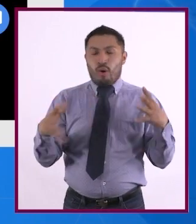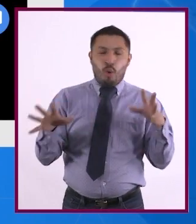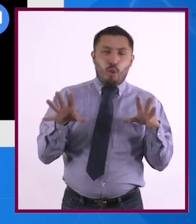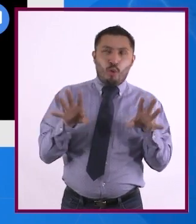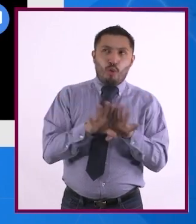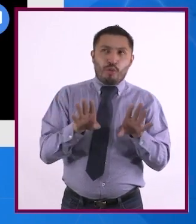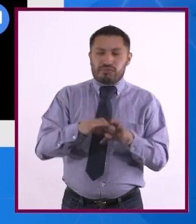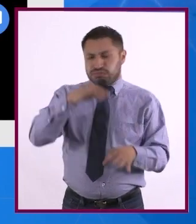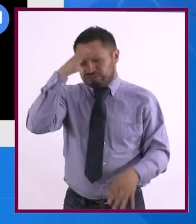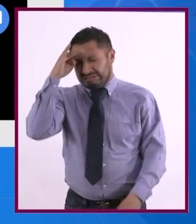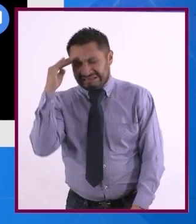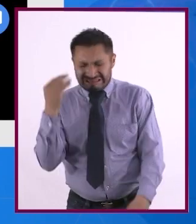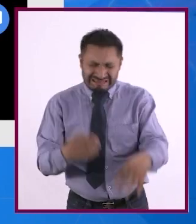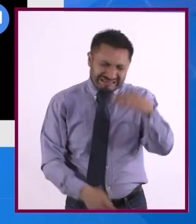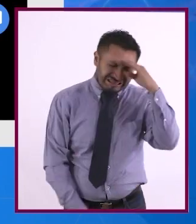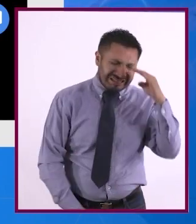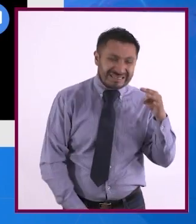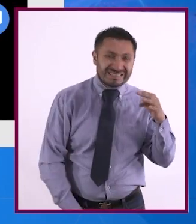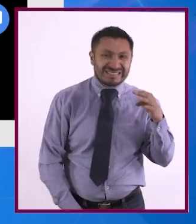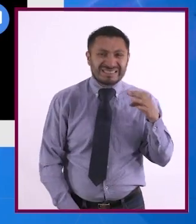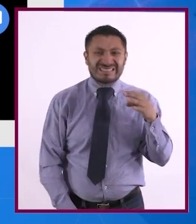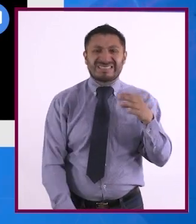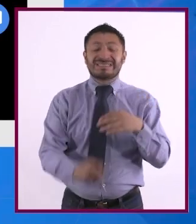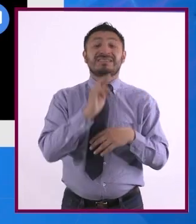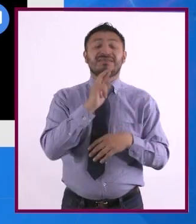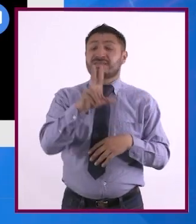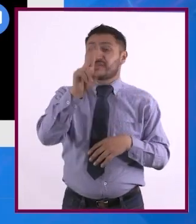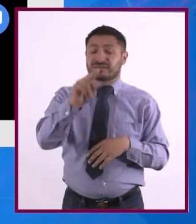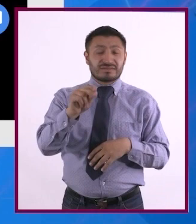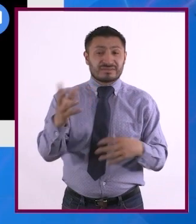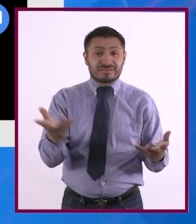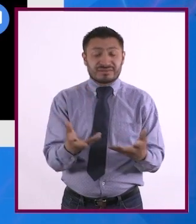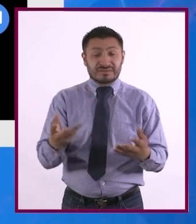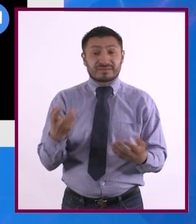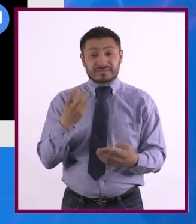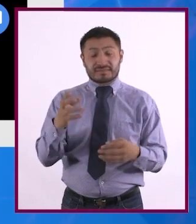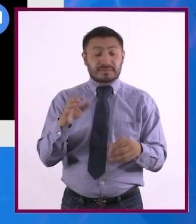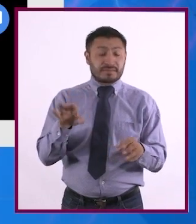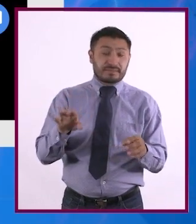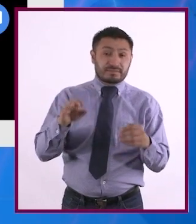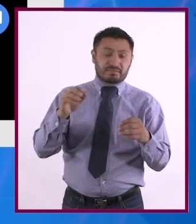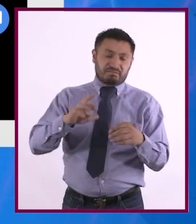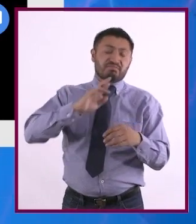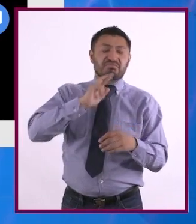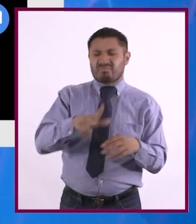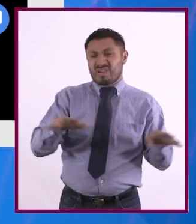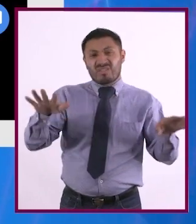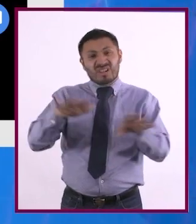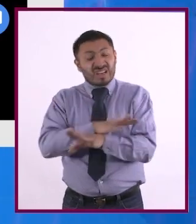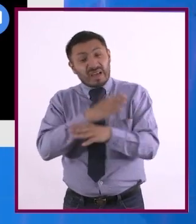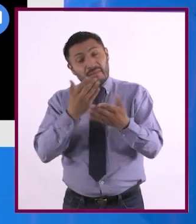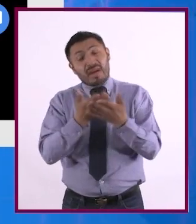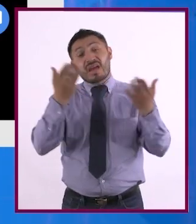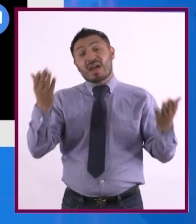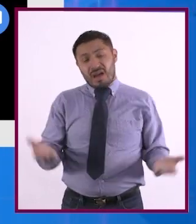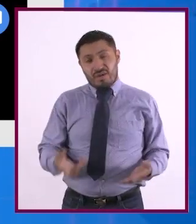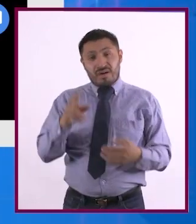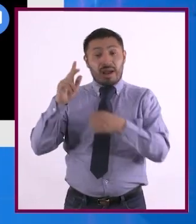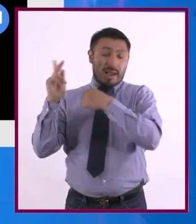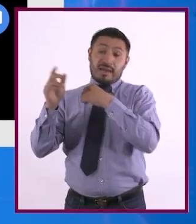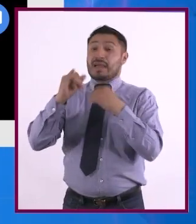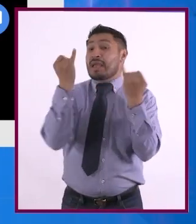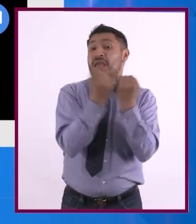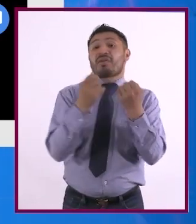que las personas desistan. Y por eso es que se está pensando, como en algunos otros países, se está pensando en este presunto